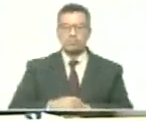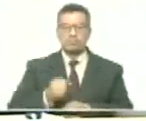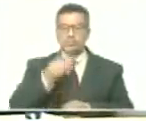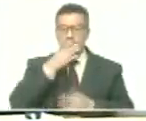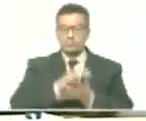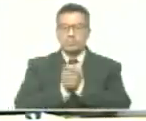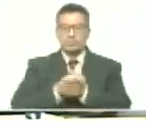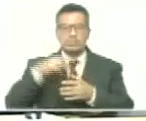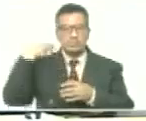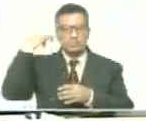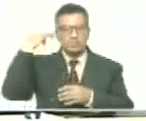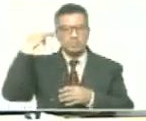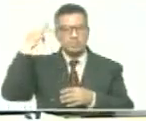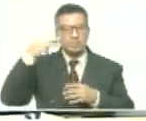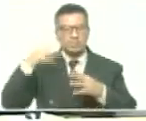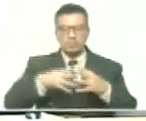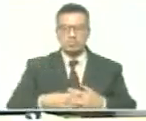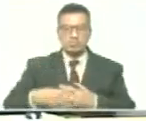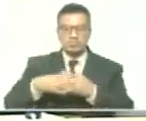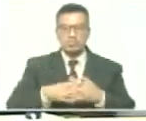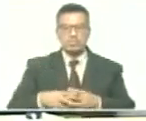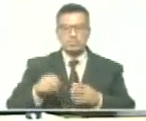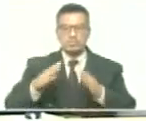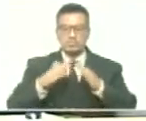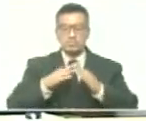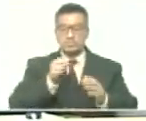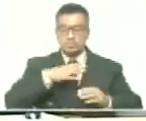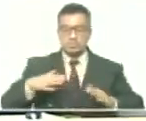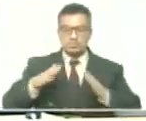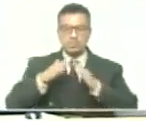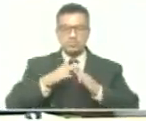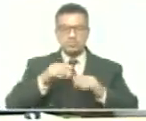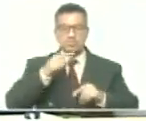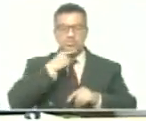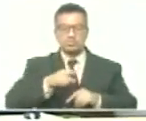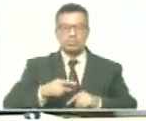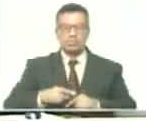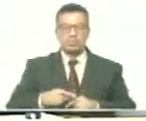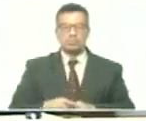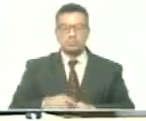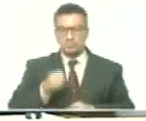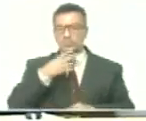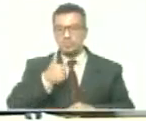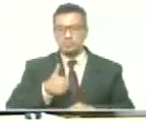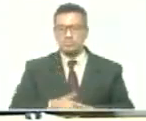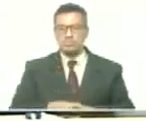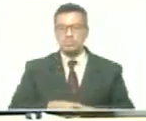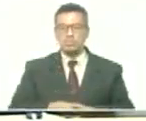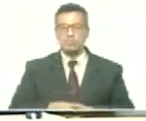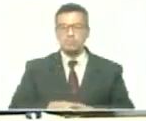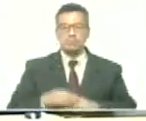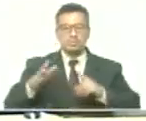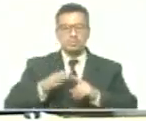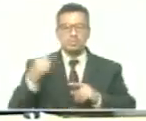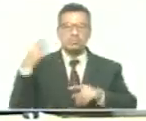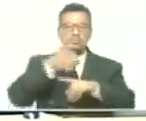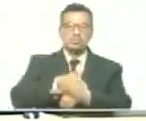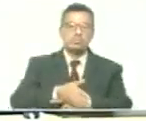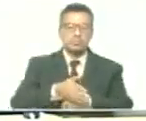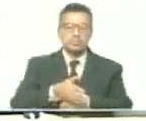en Washington, en la Casa Blanca, y sé de fuentes muy confiables que Trump no se va a meter en Venezuela. No